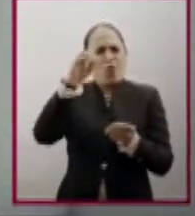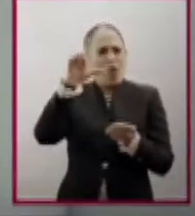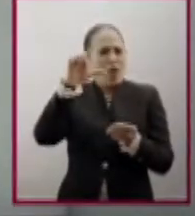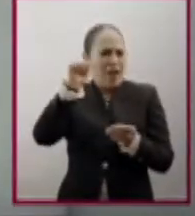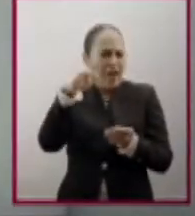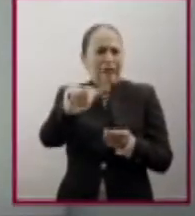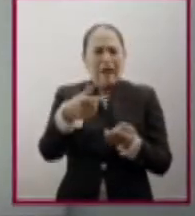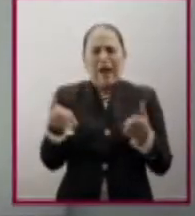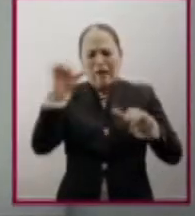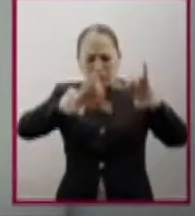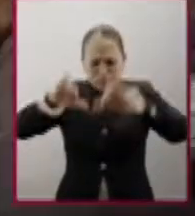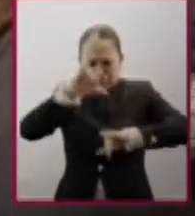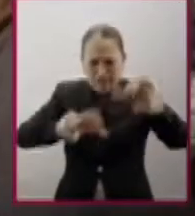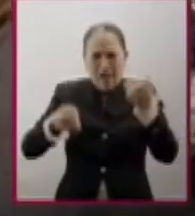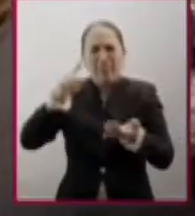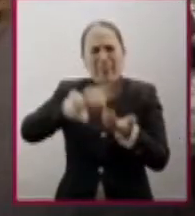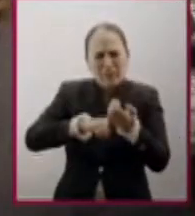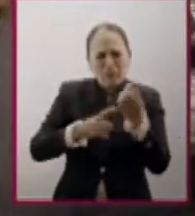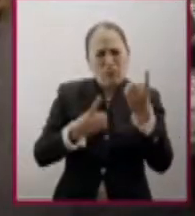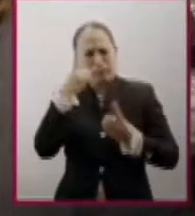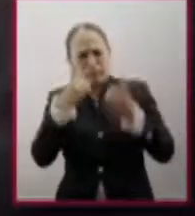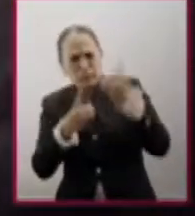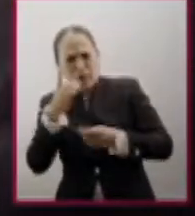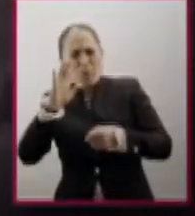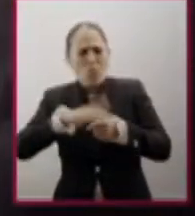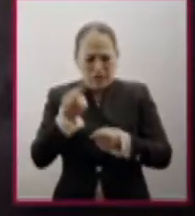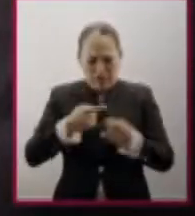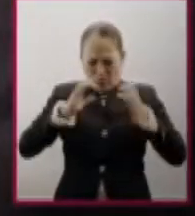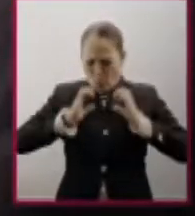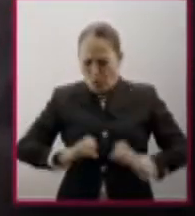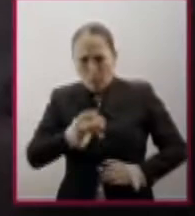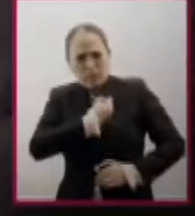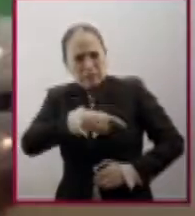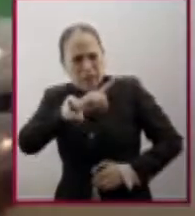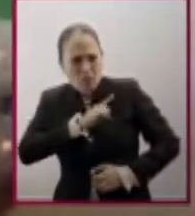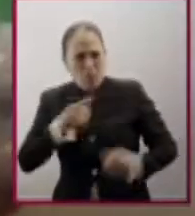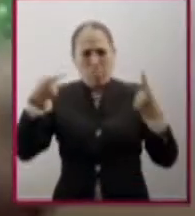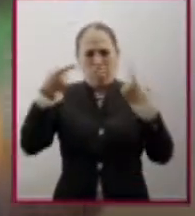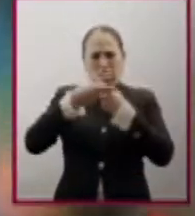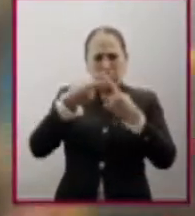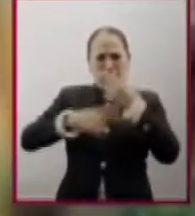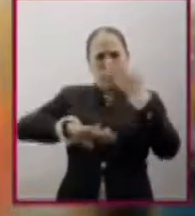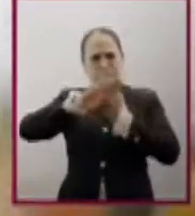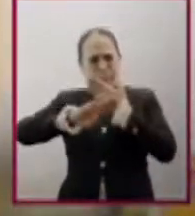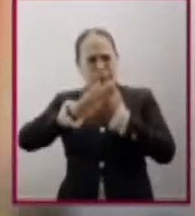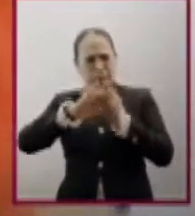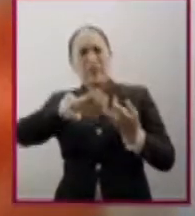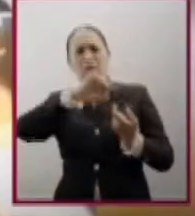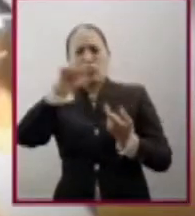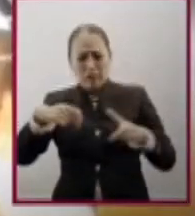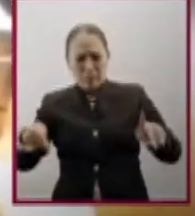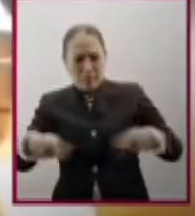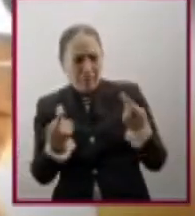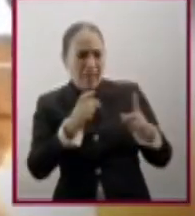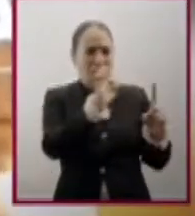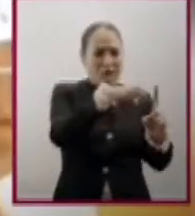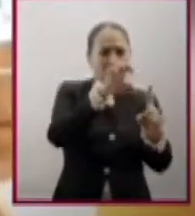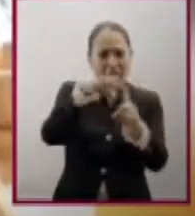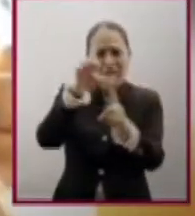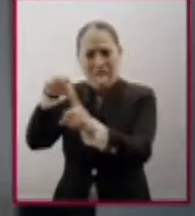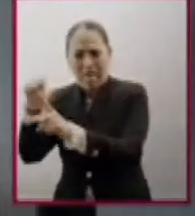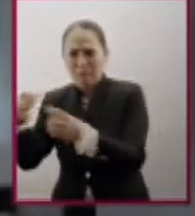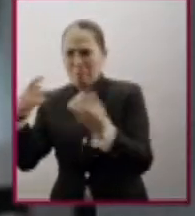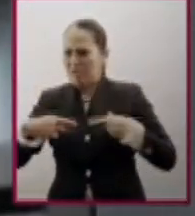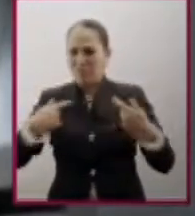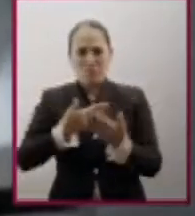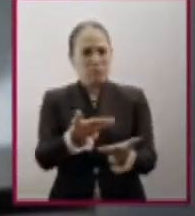contenido se discute actualmente por ocasionar daños permanentes a la salud y por venderse de manera engañosa a todo tipo de